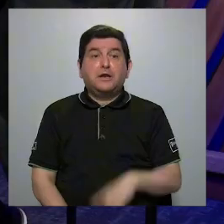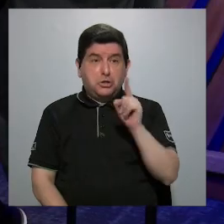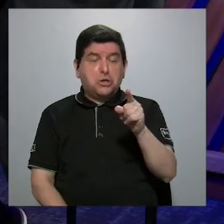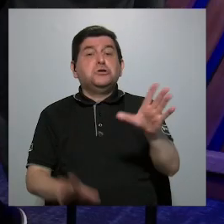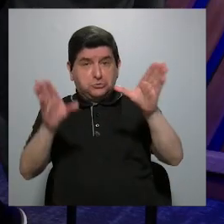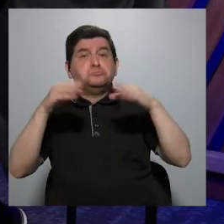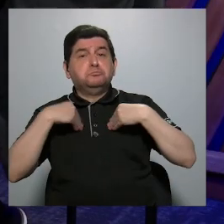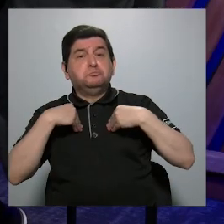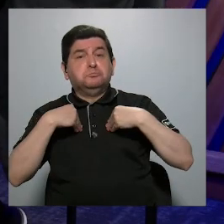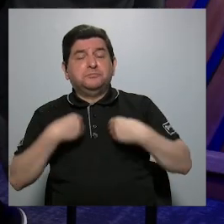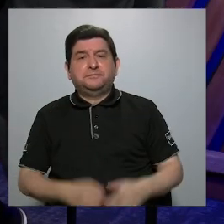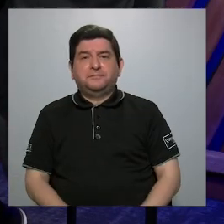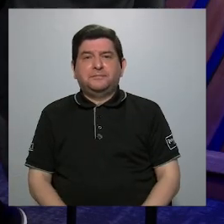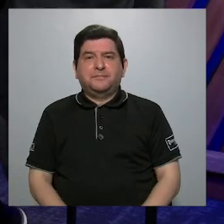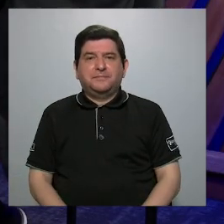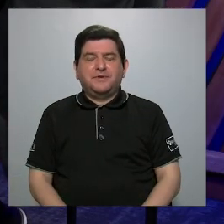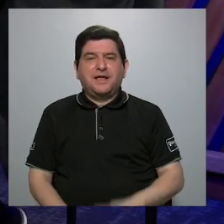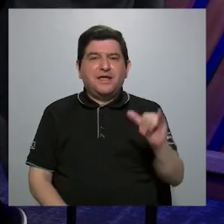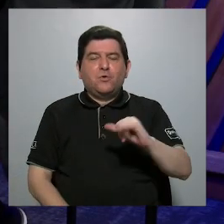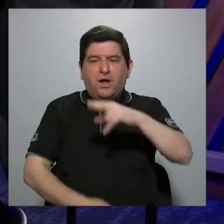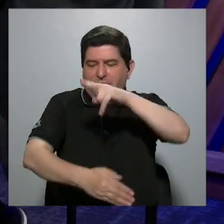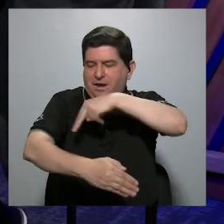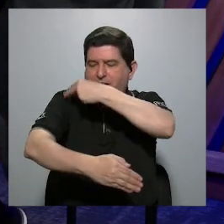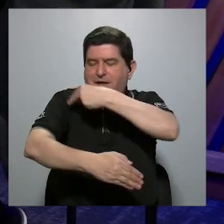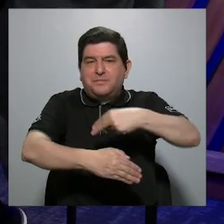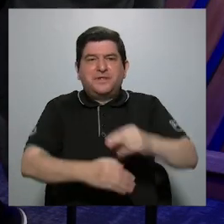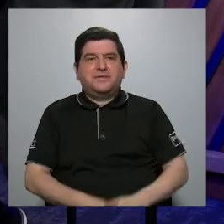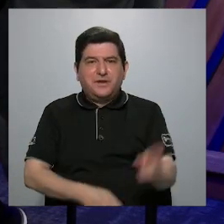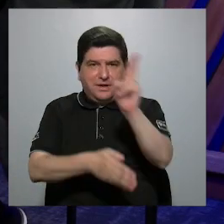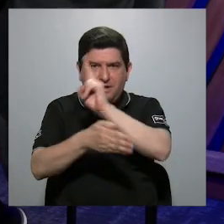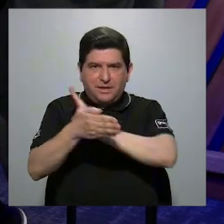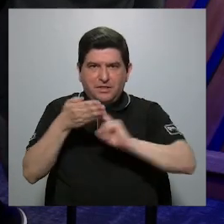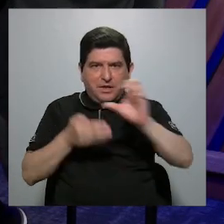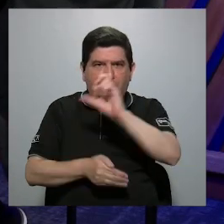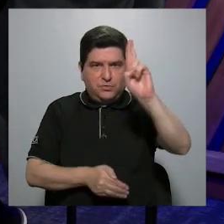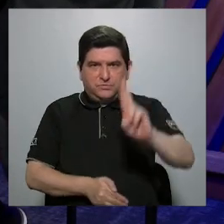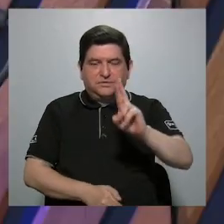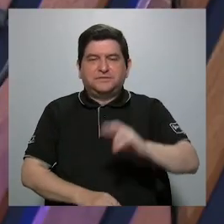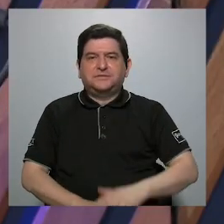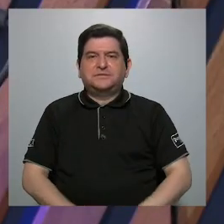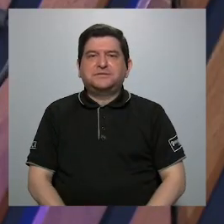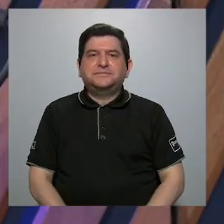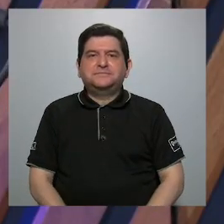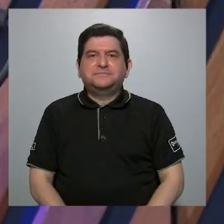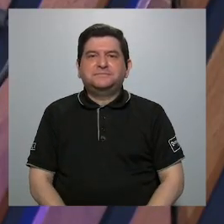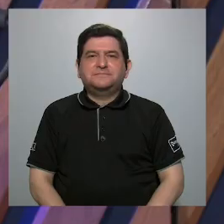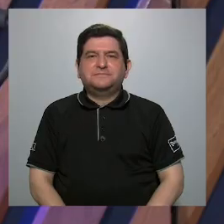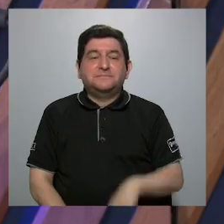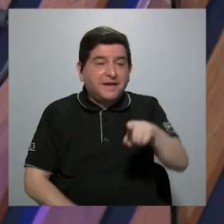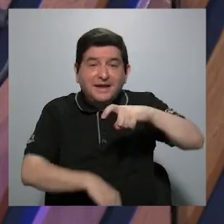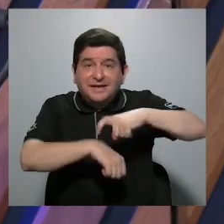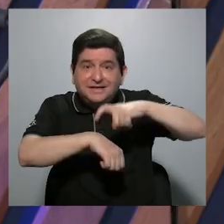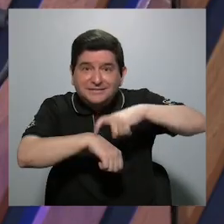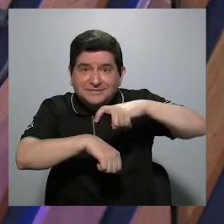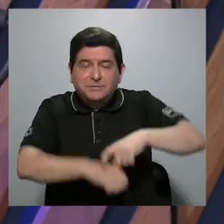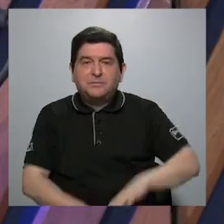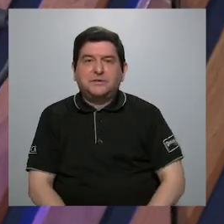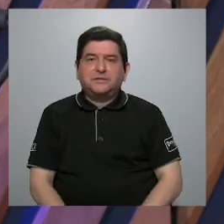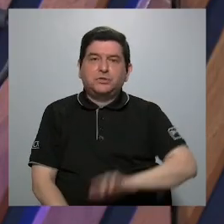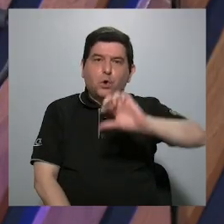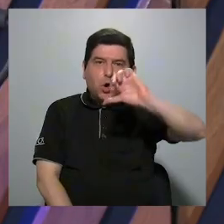universidad acepta, a ser madrina de la Universidad de Costa Rica. Y ahí entonces